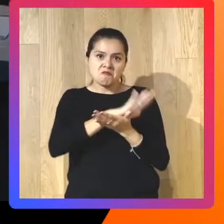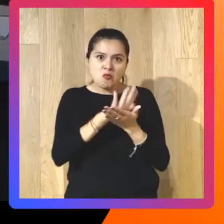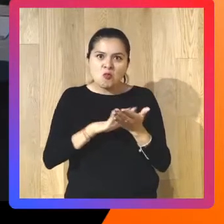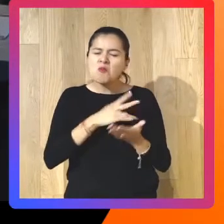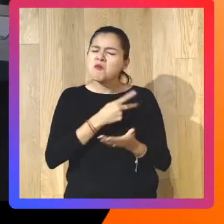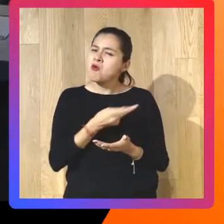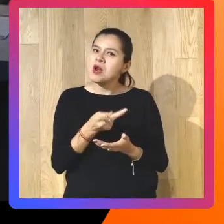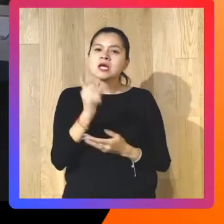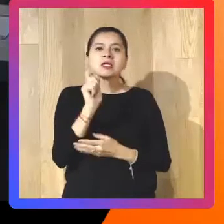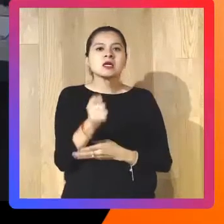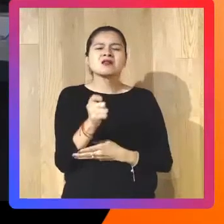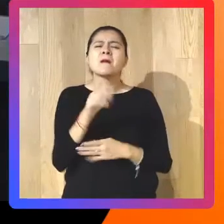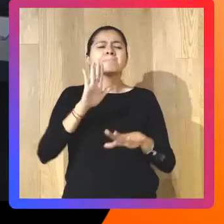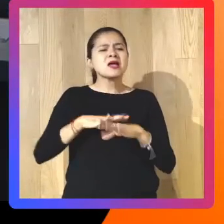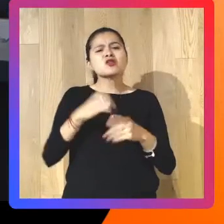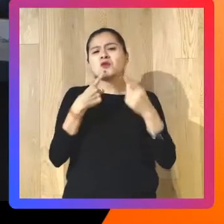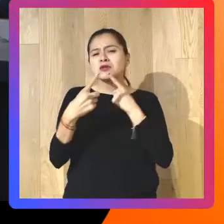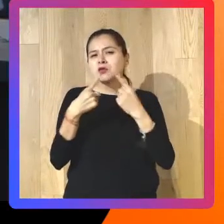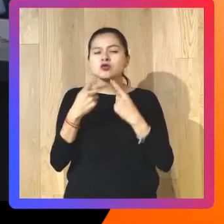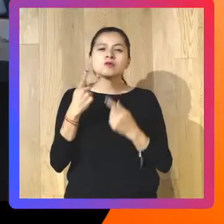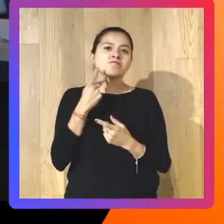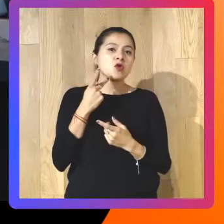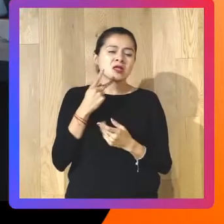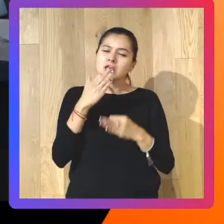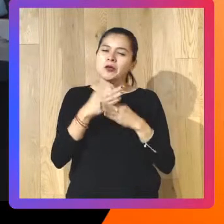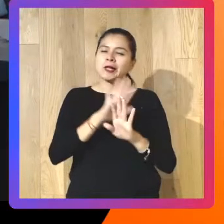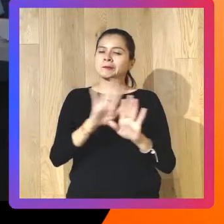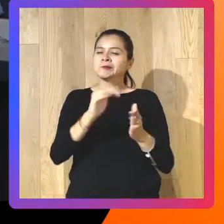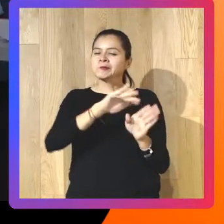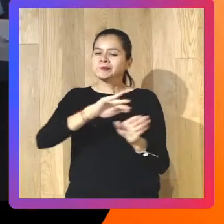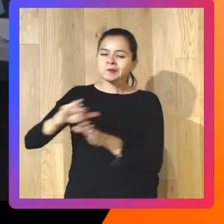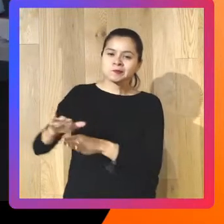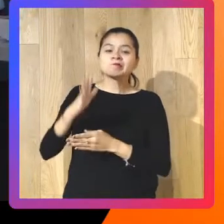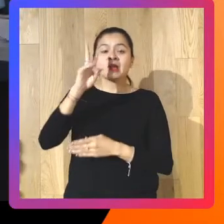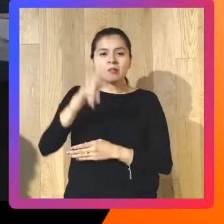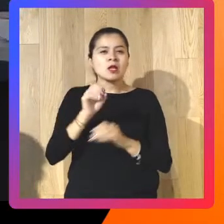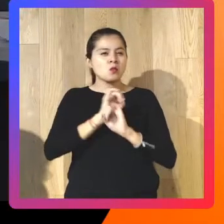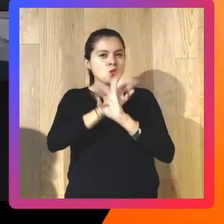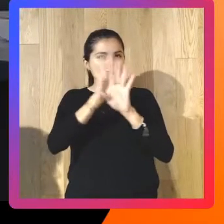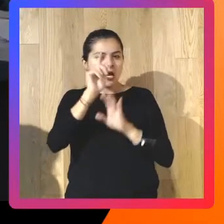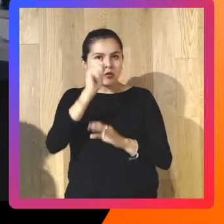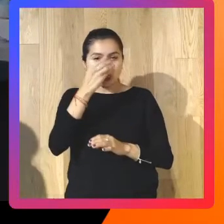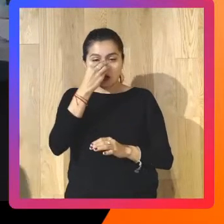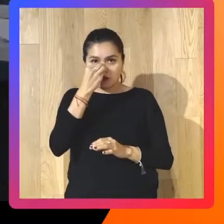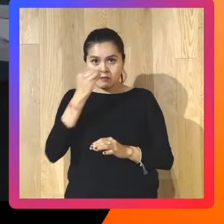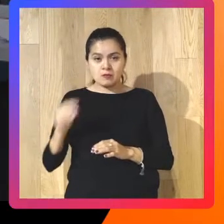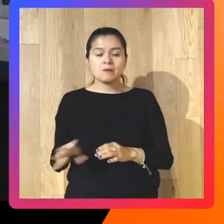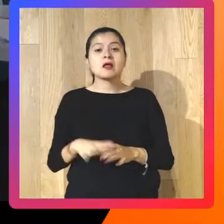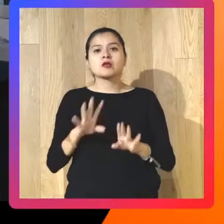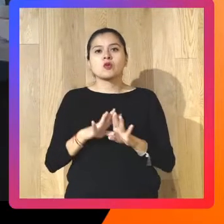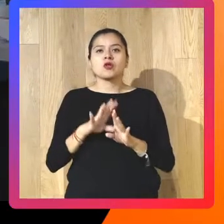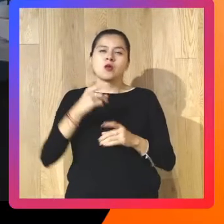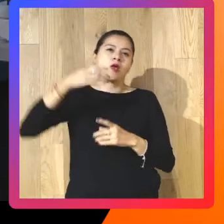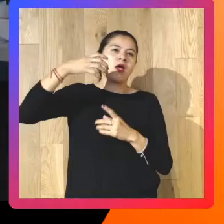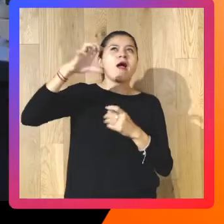más allá de discusiones políticas que acá no vienen al caso, tenemos que ser muy claros que no se pueden echar las campanas al vuelo. Si